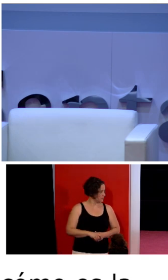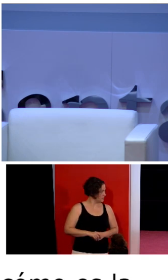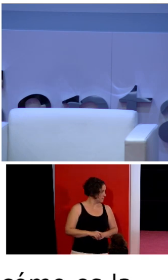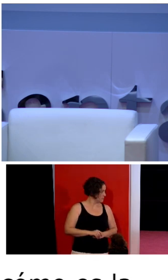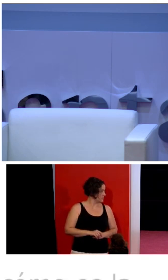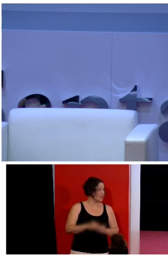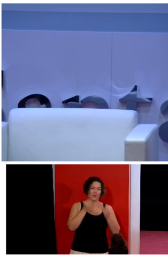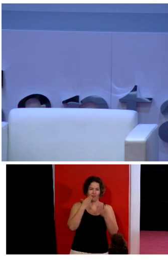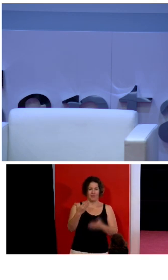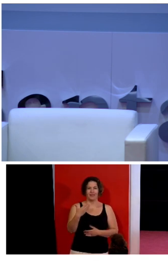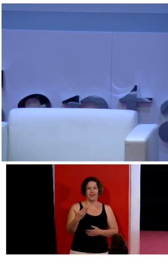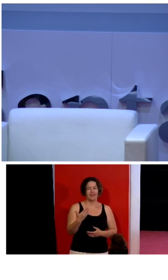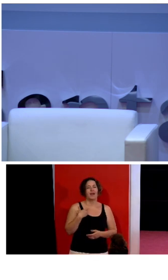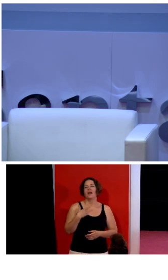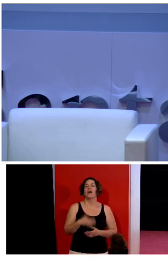Bueno, no pasa nada.